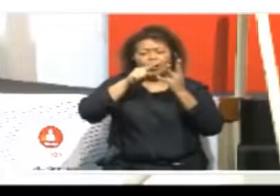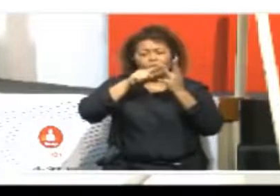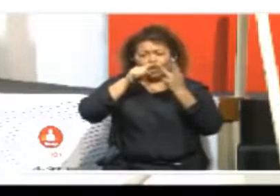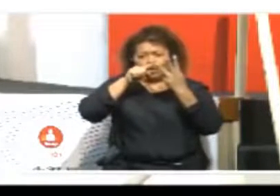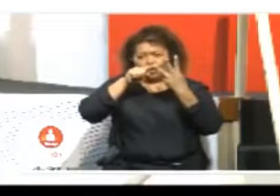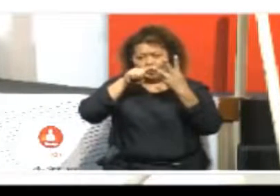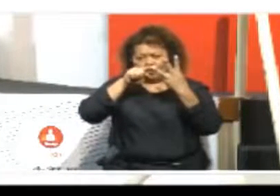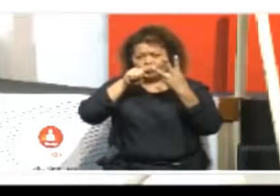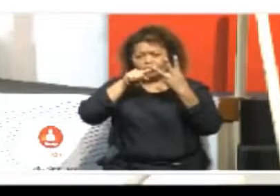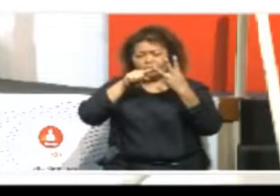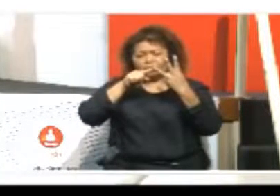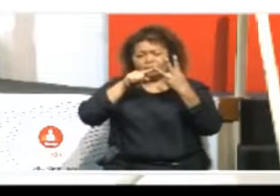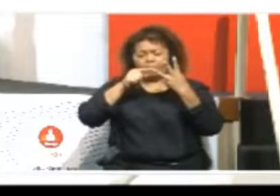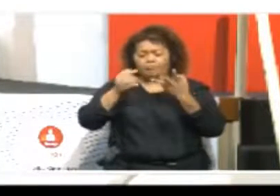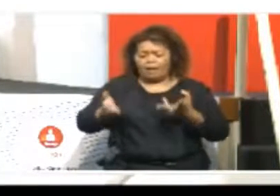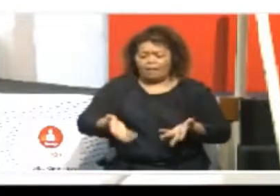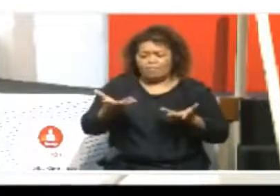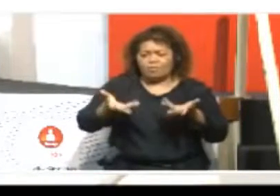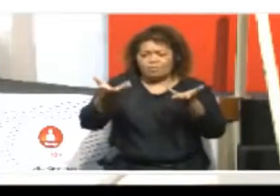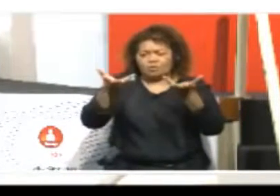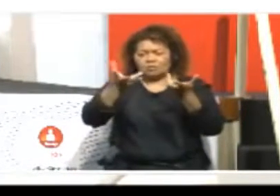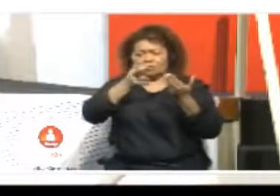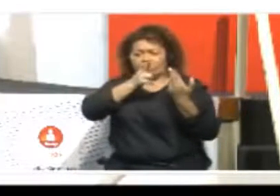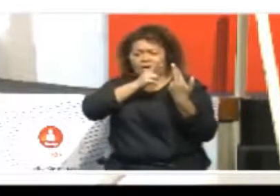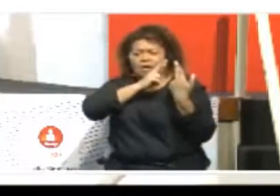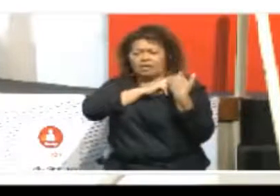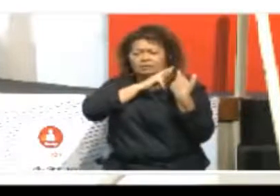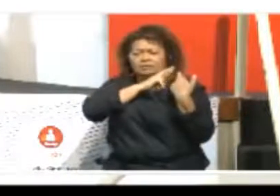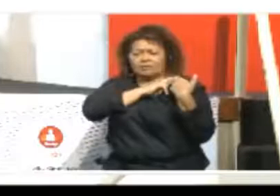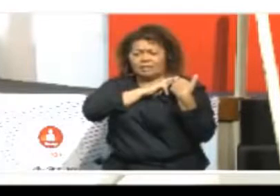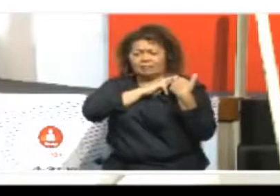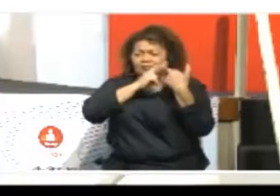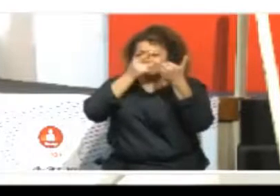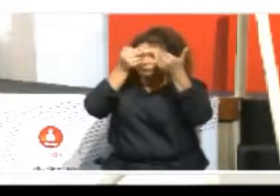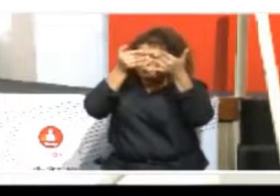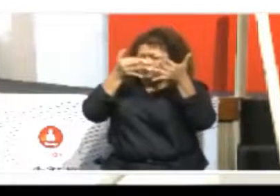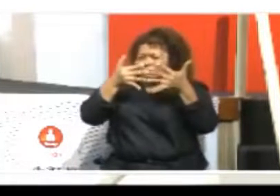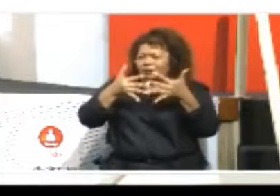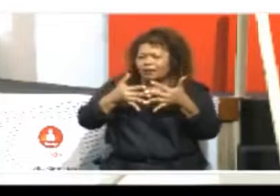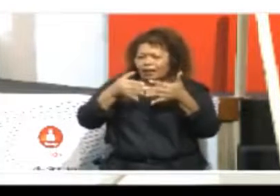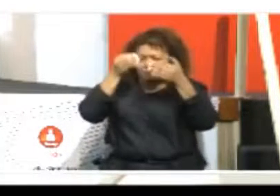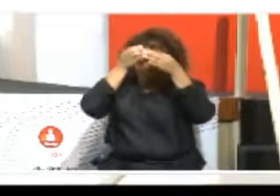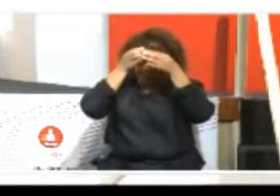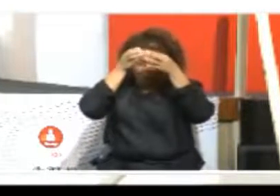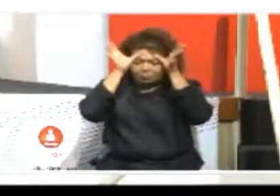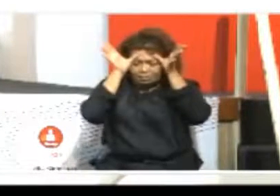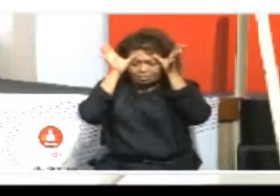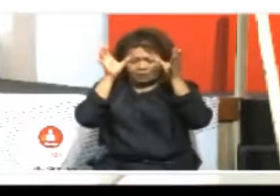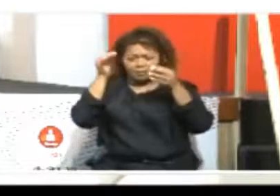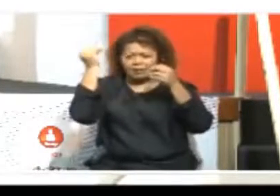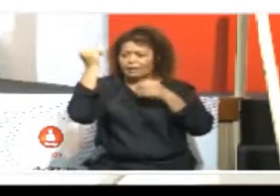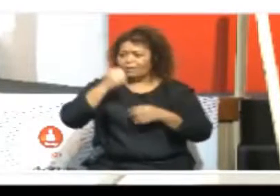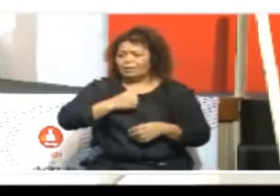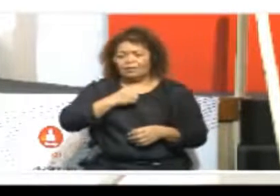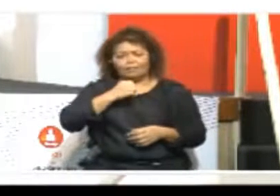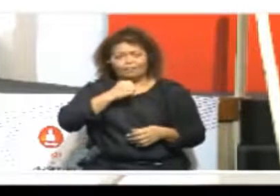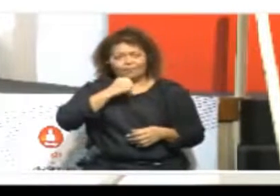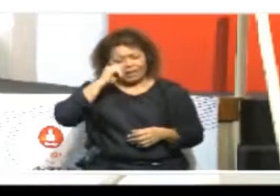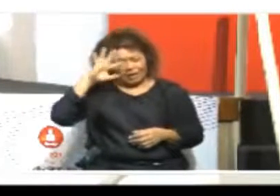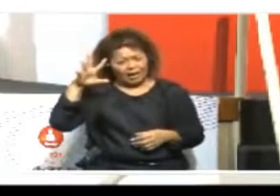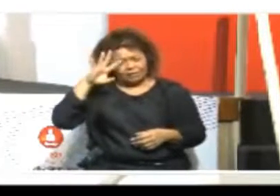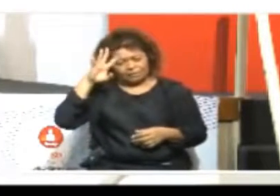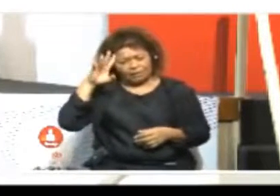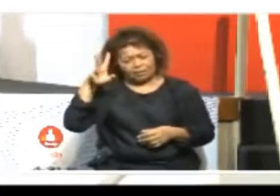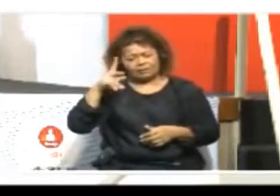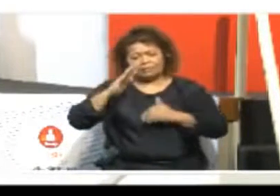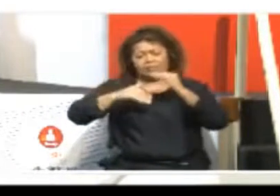responsabilidad a través de transparencia y a través de un mejor reporte de esas funciones. Entonces, ¿qué es lo que voy a hacer en esta